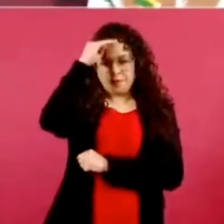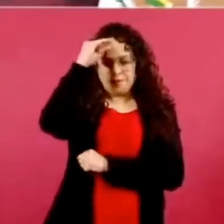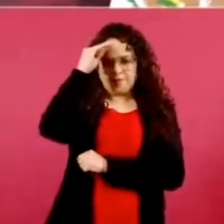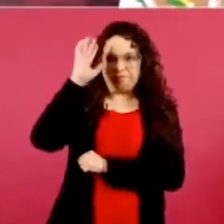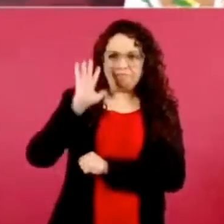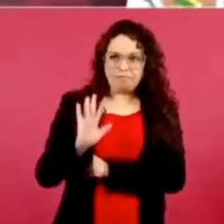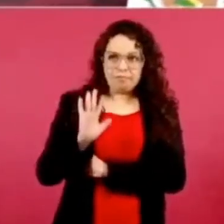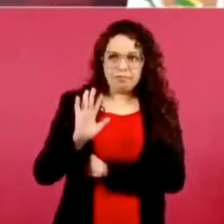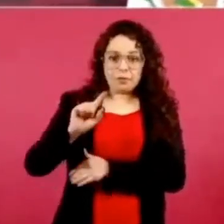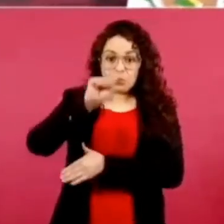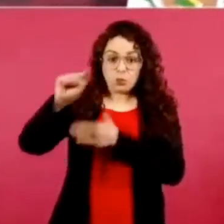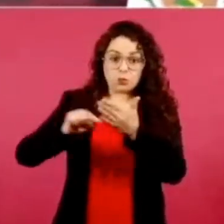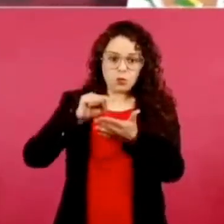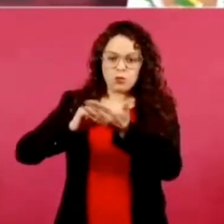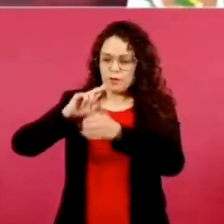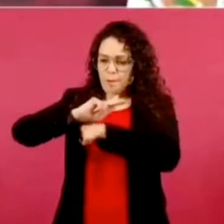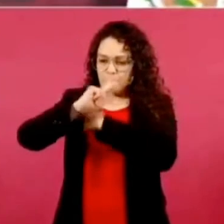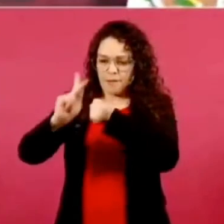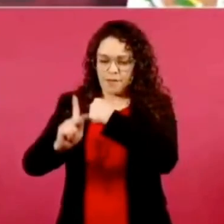la corrupción.